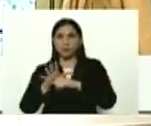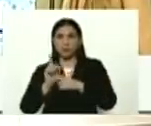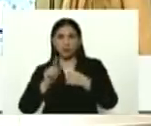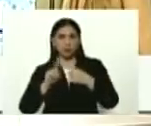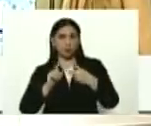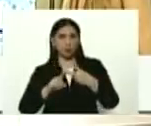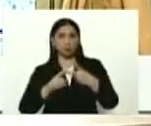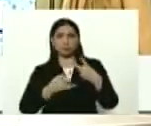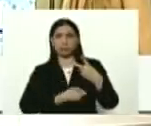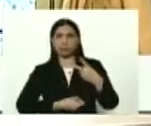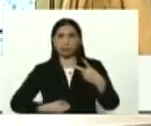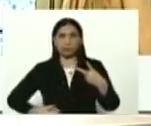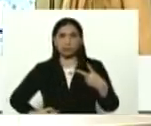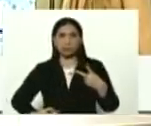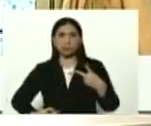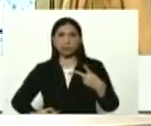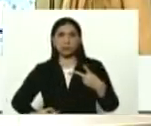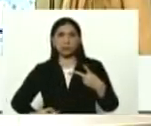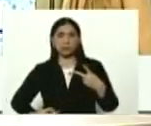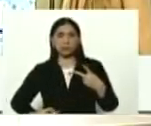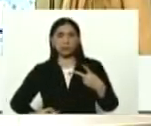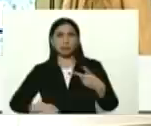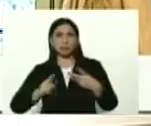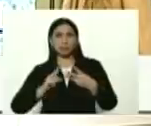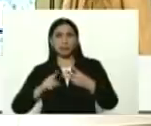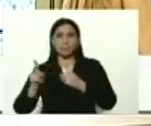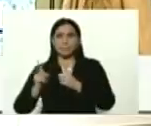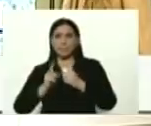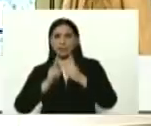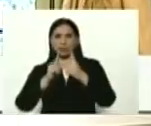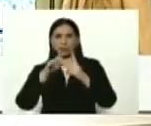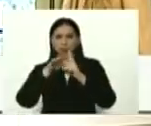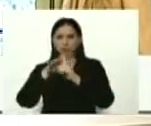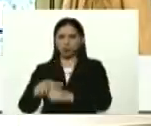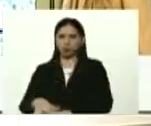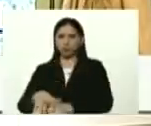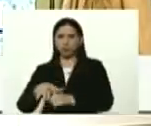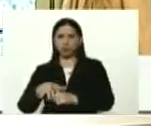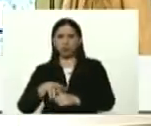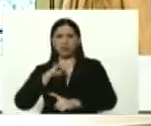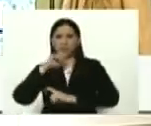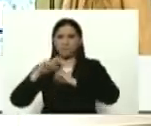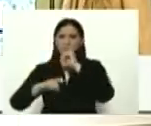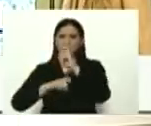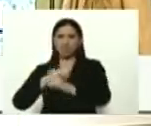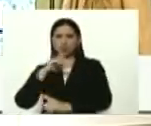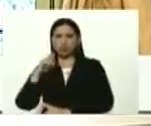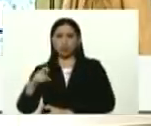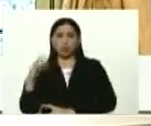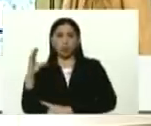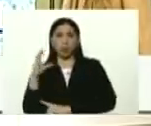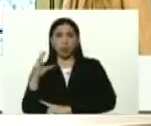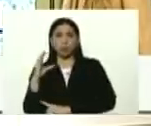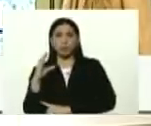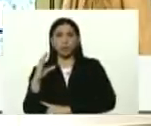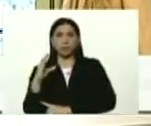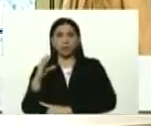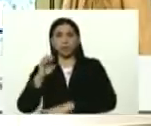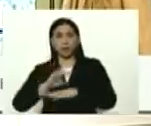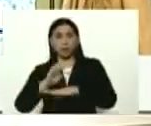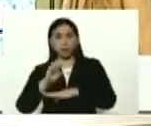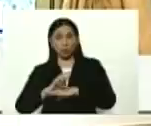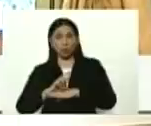del coronahambre, de la persecución, de la xenofobia, del desprecio en Colombia, en